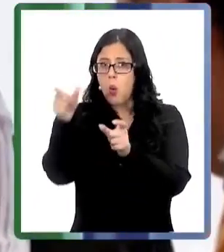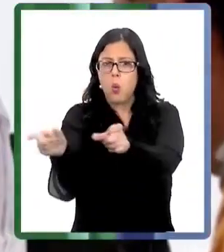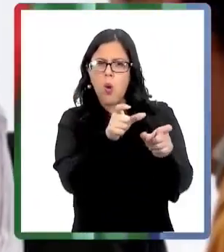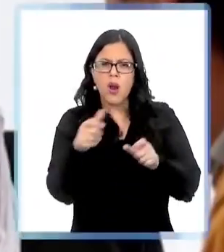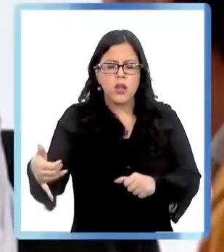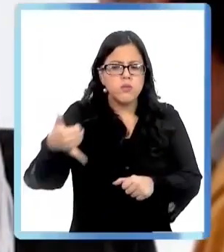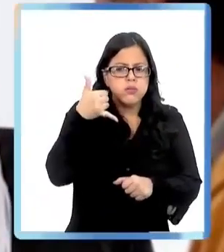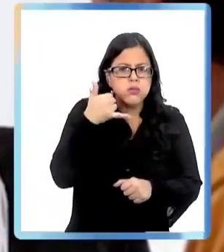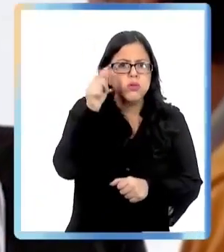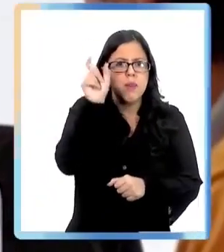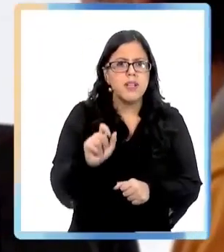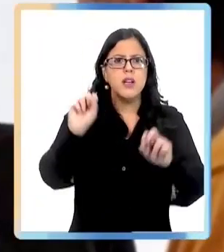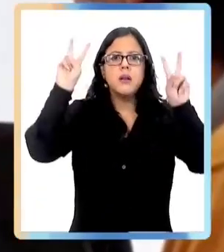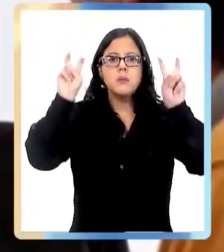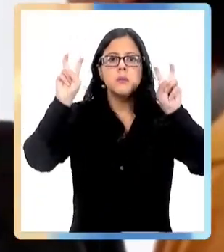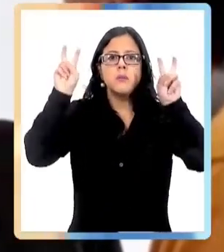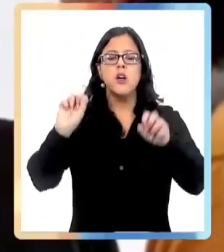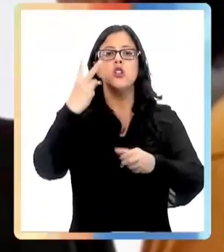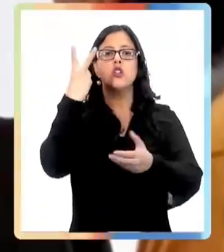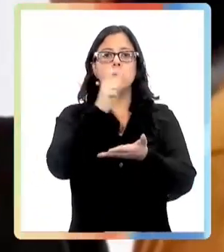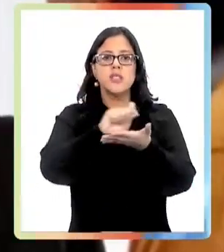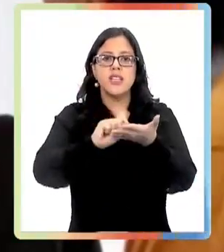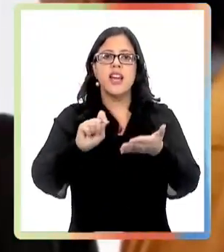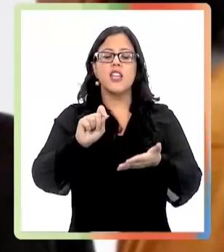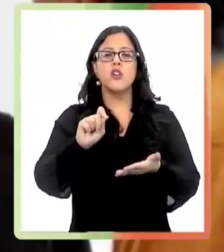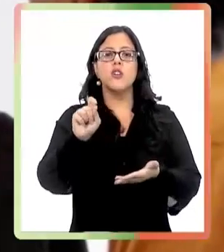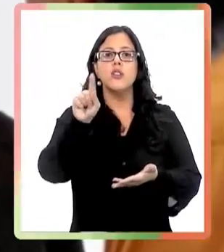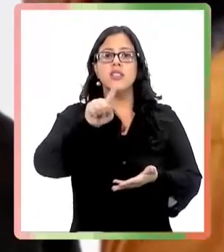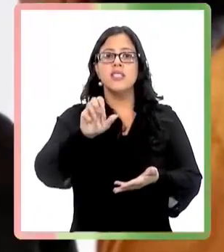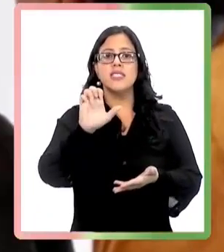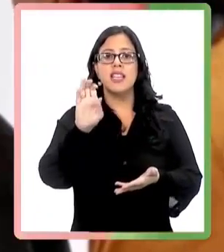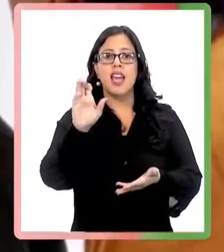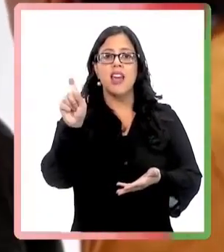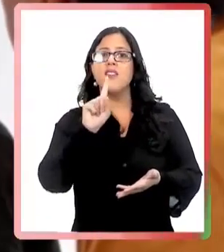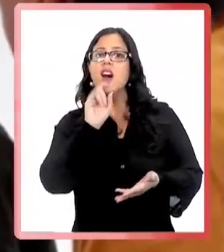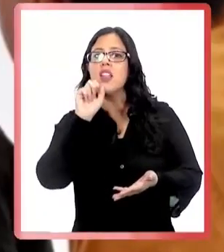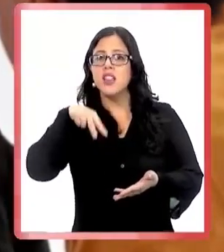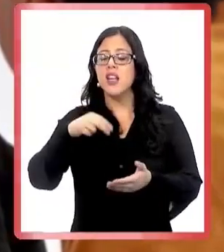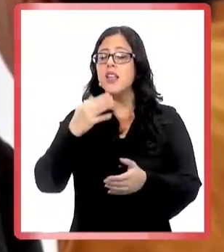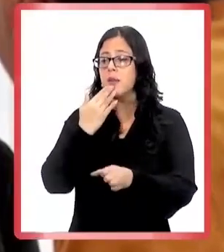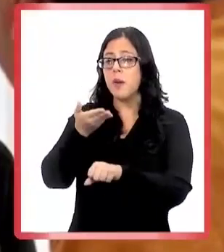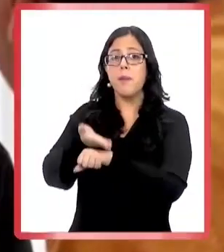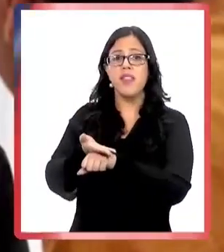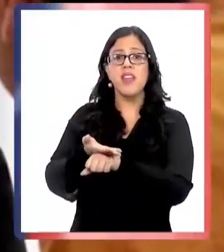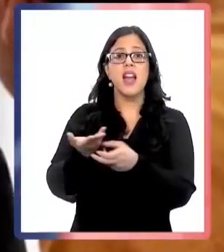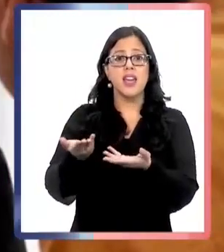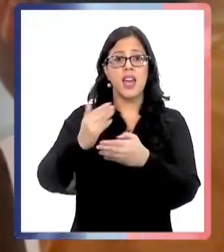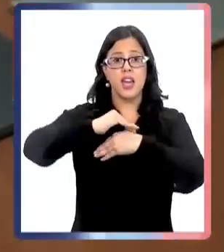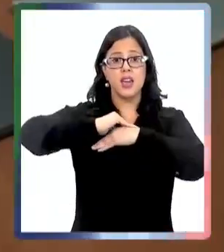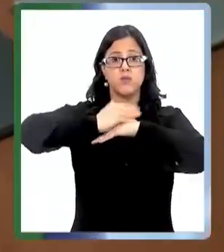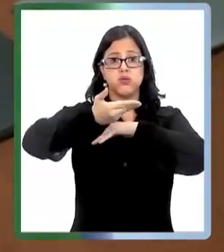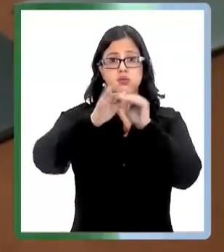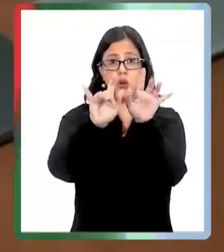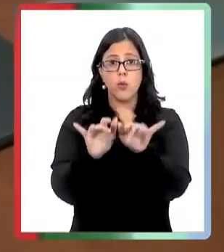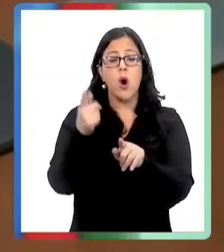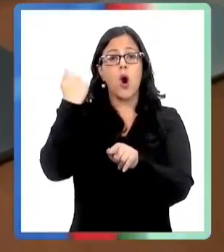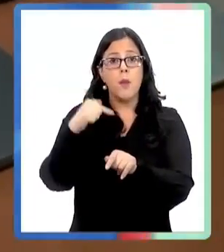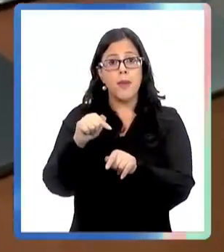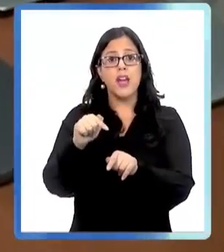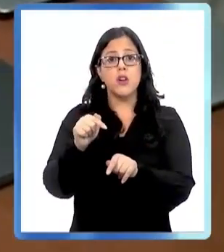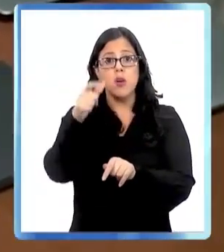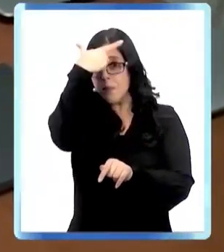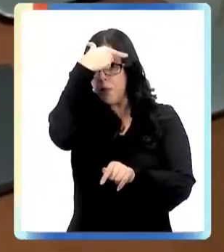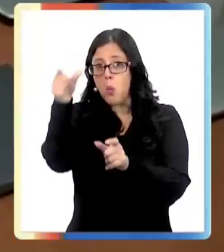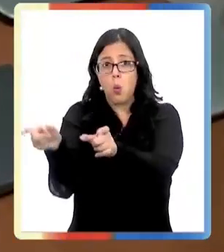de seguridad recibió el llamado de alguien que se hizo pasar por el subsecretario Sebastián Vergara y también pedía retirar computadores, pero